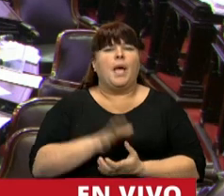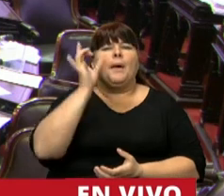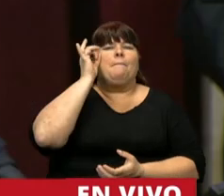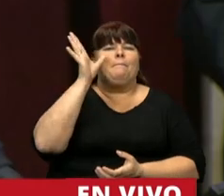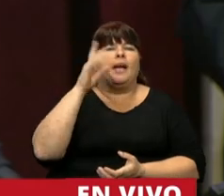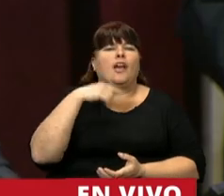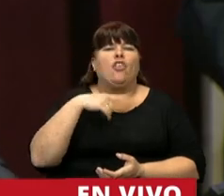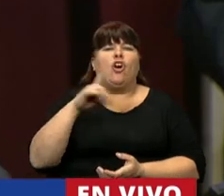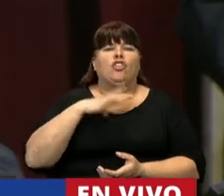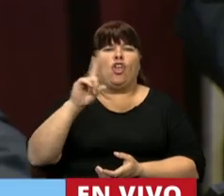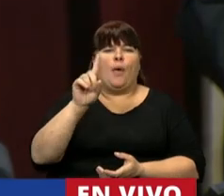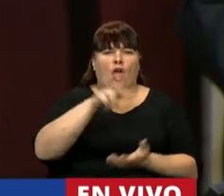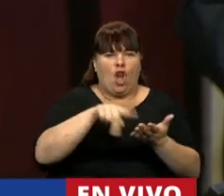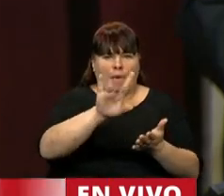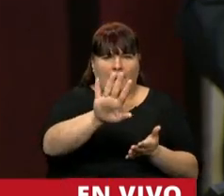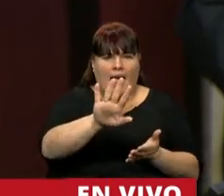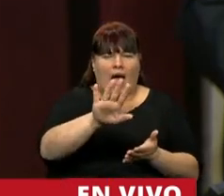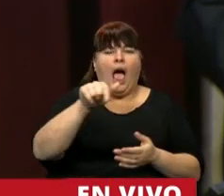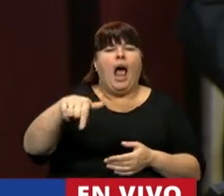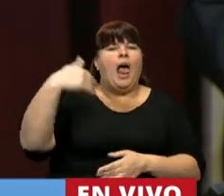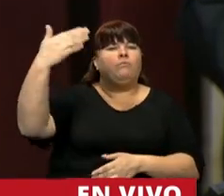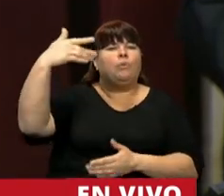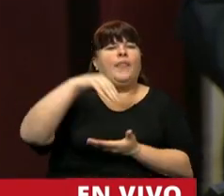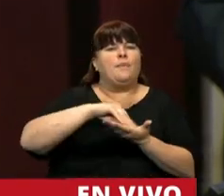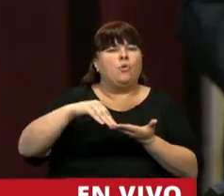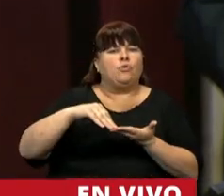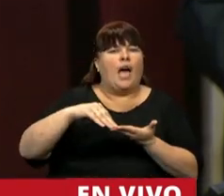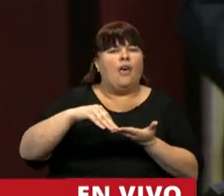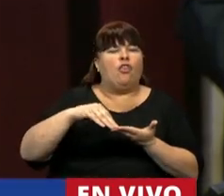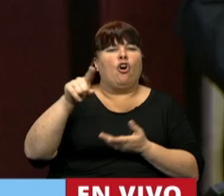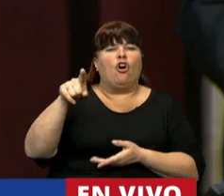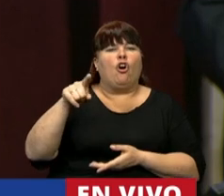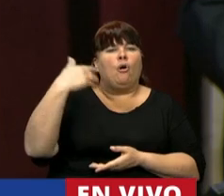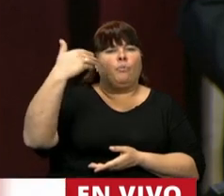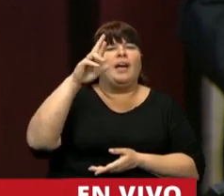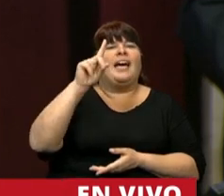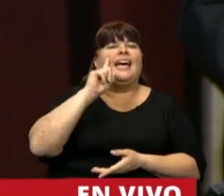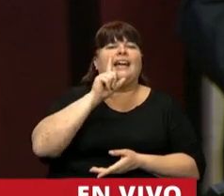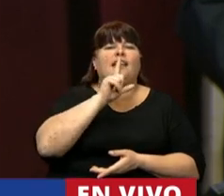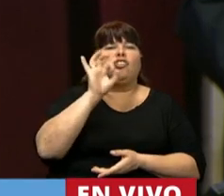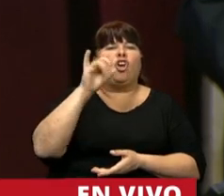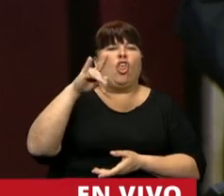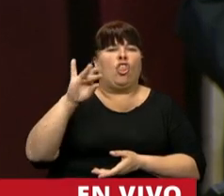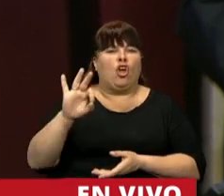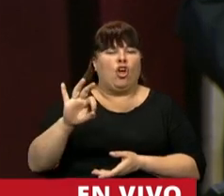Perdón, no lea todavía, secretario. En el uso de la palabra, el diputado Cristian Ritondo.